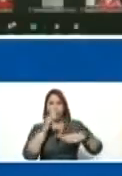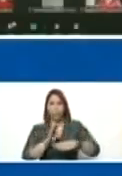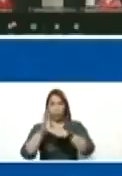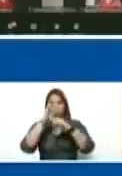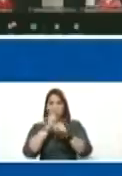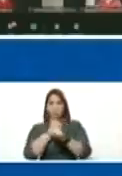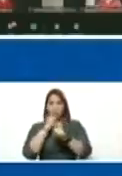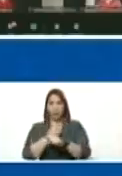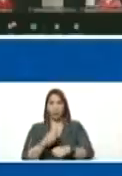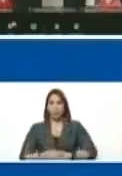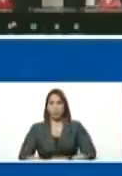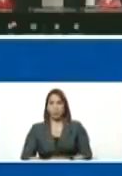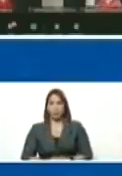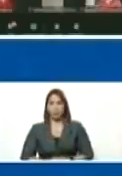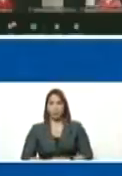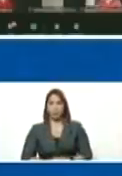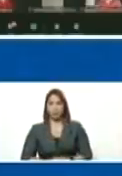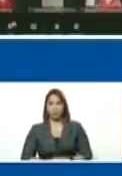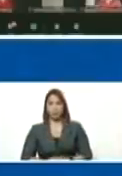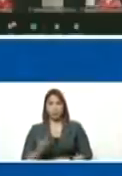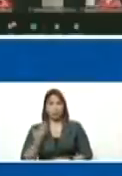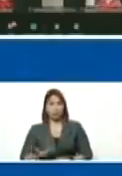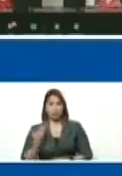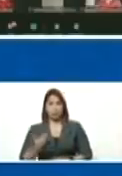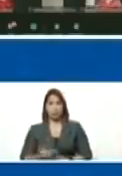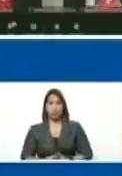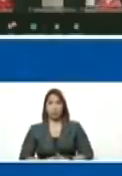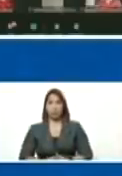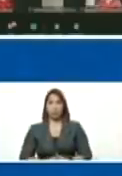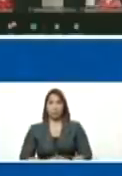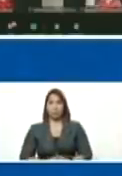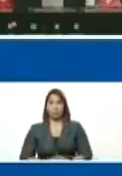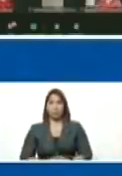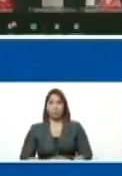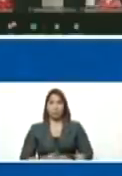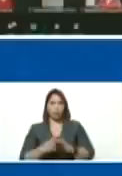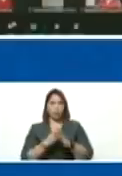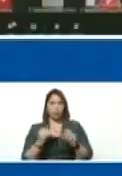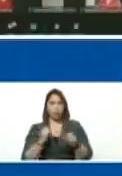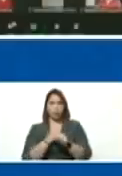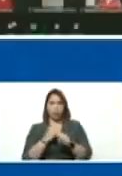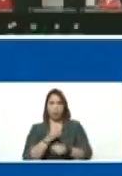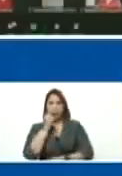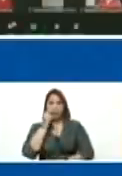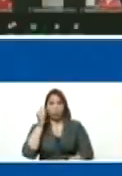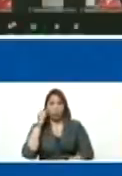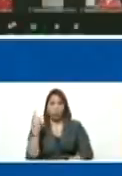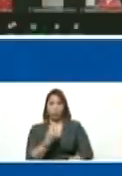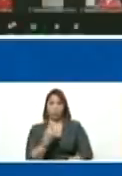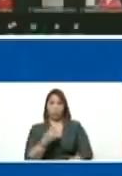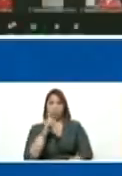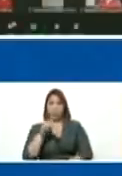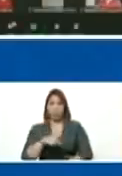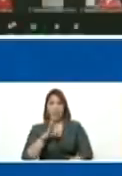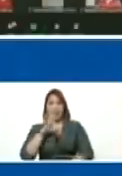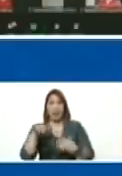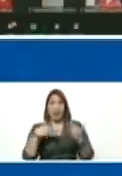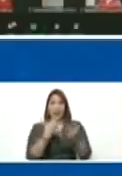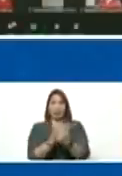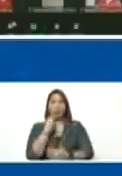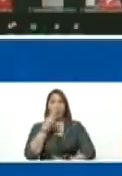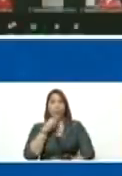empleo. Fundamental para todos los trabajadores, pero en particular hacia la juventud.